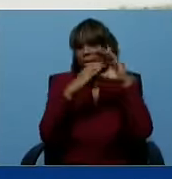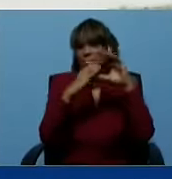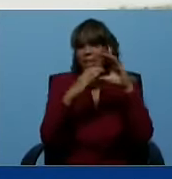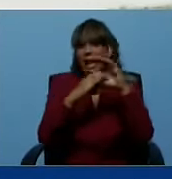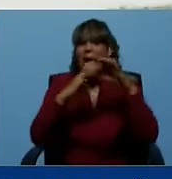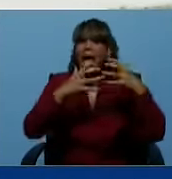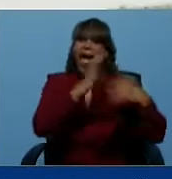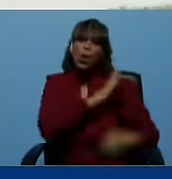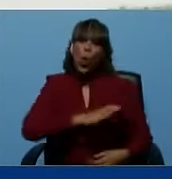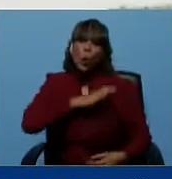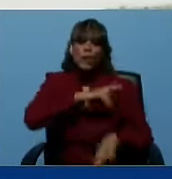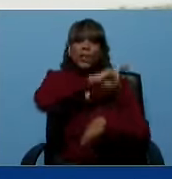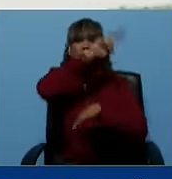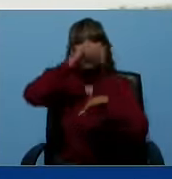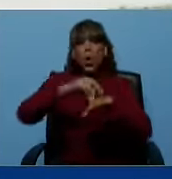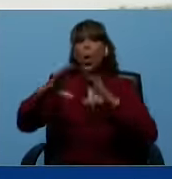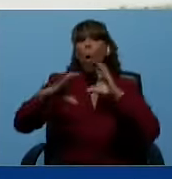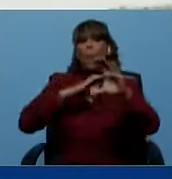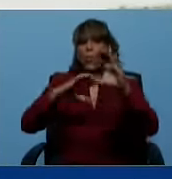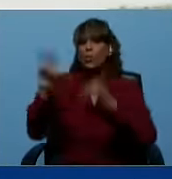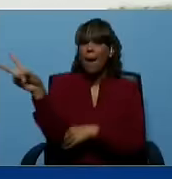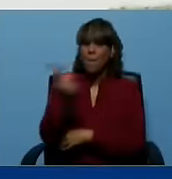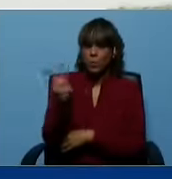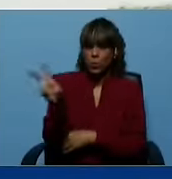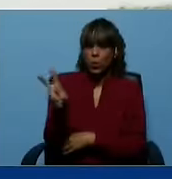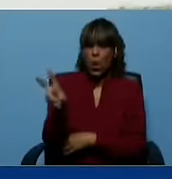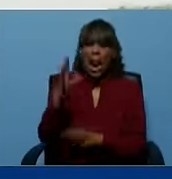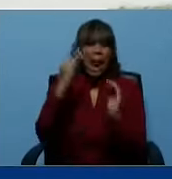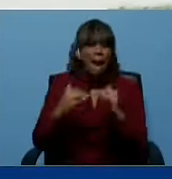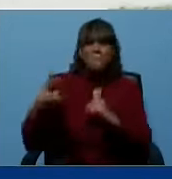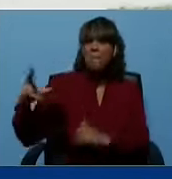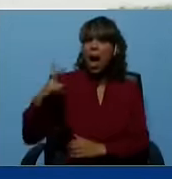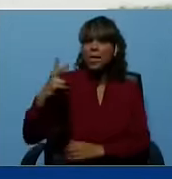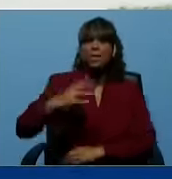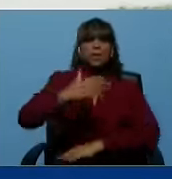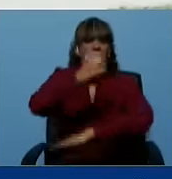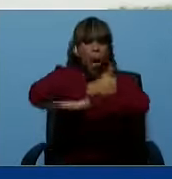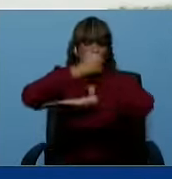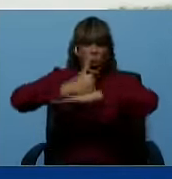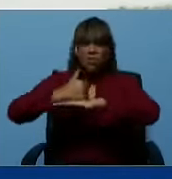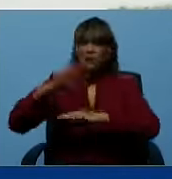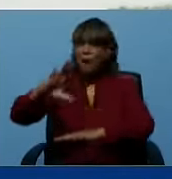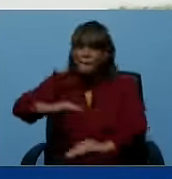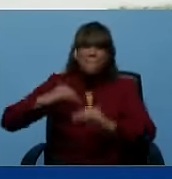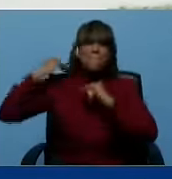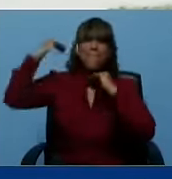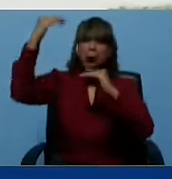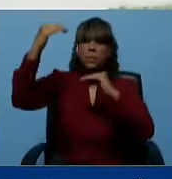es la Comisión Nacional de Telecomunicaciones de Venezuela, la máxima autoridad de telecomunicaciones.